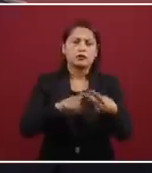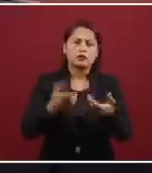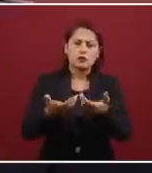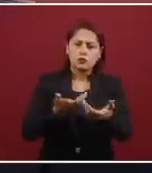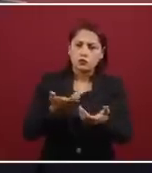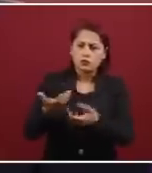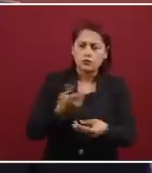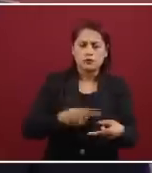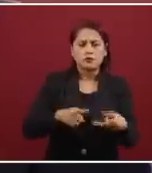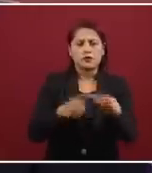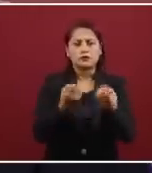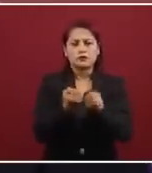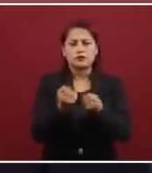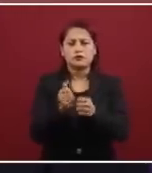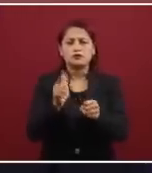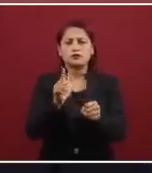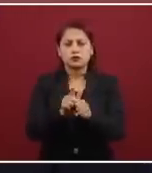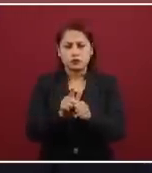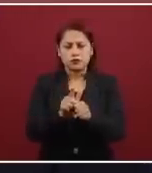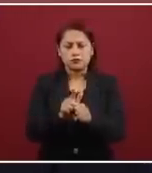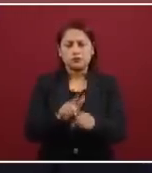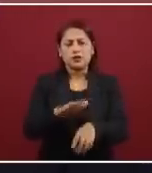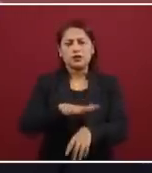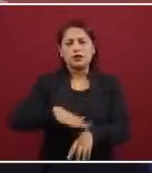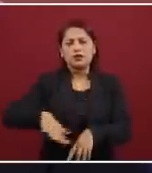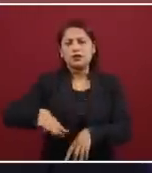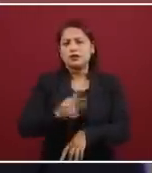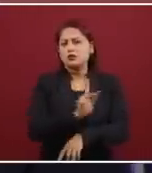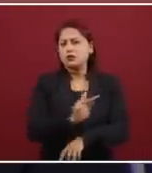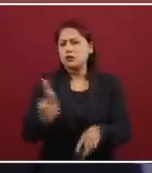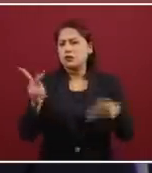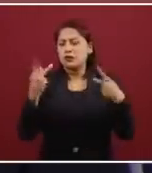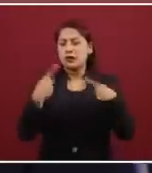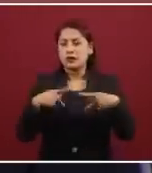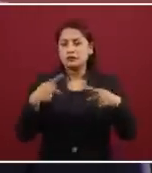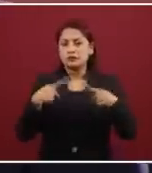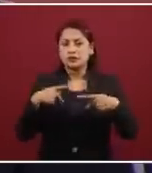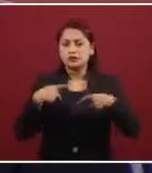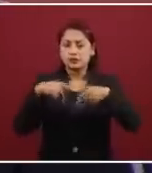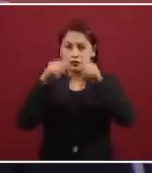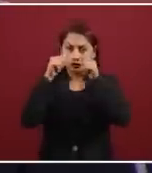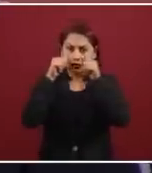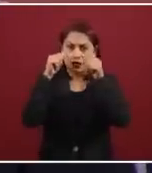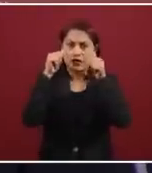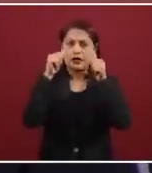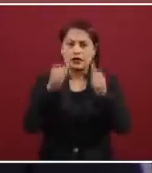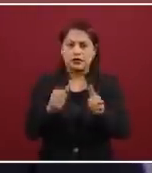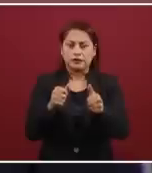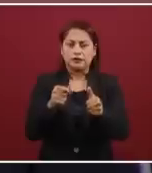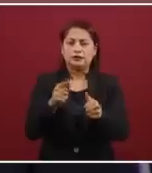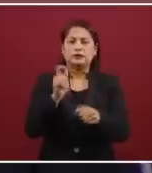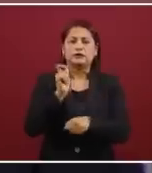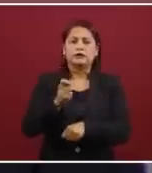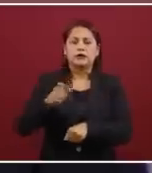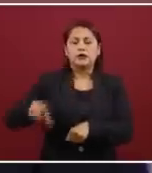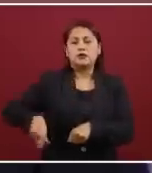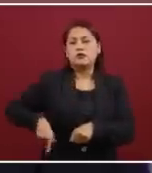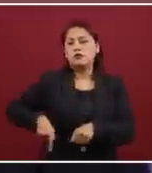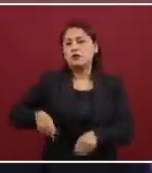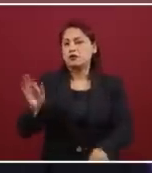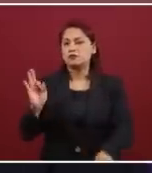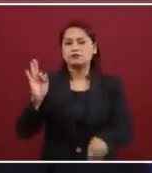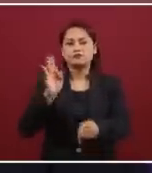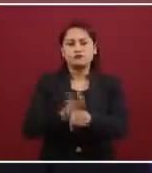ser garantizados por el Estado a través de remodelar el espacio público en beneficio de